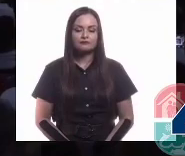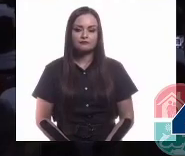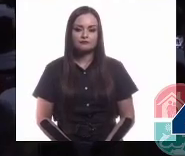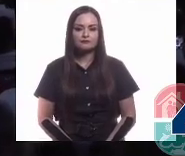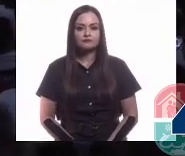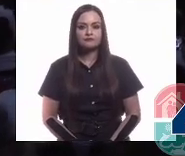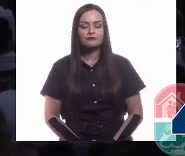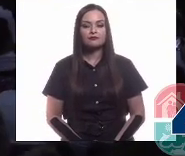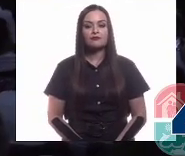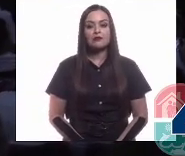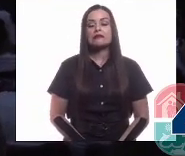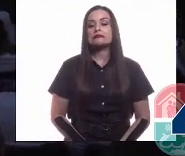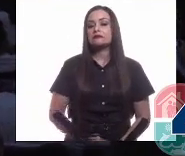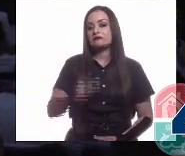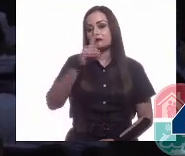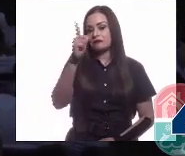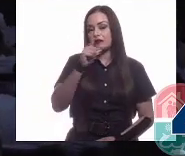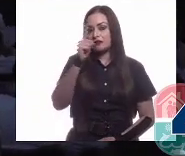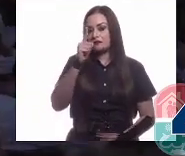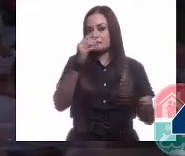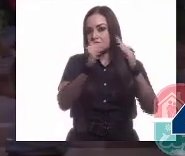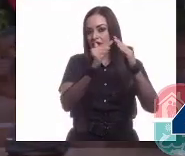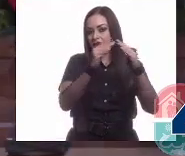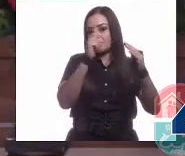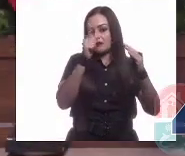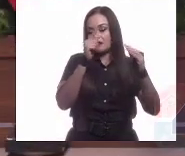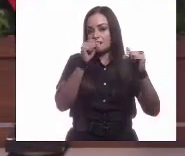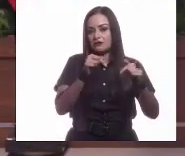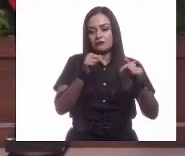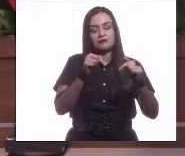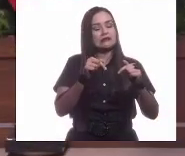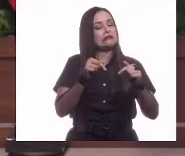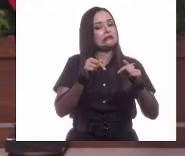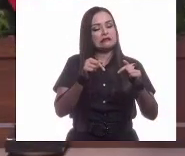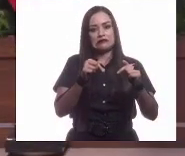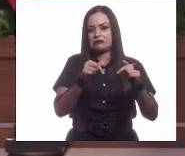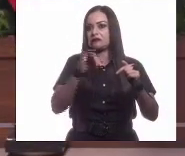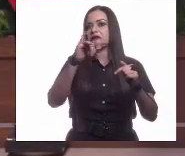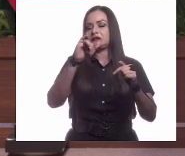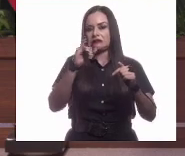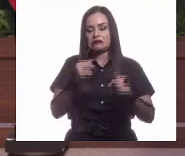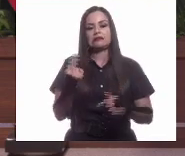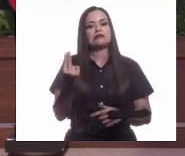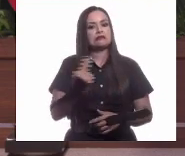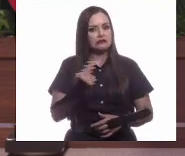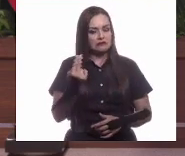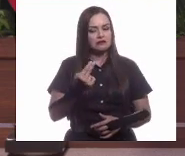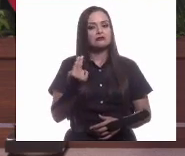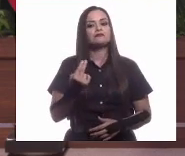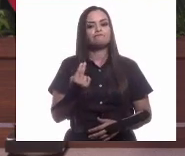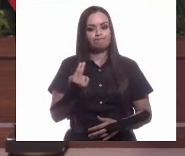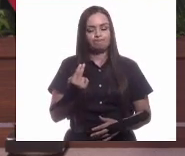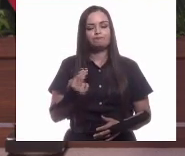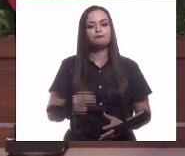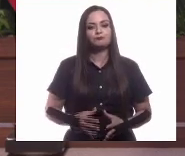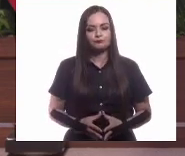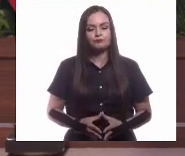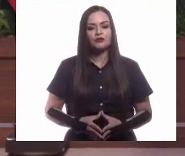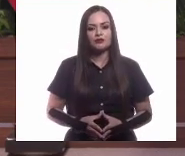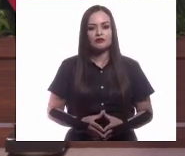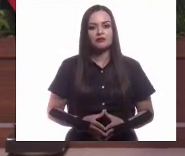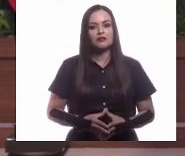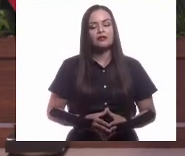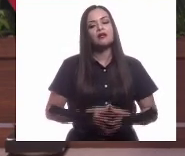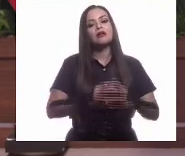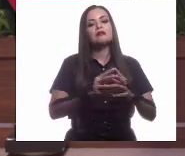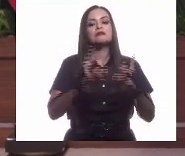La energía eléctrica en un hogar hace una diferencia muy sustantiva. Les da